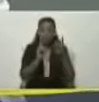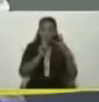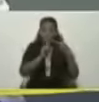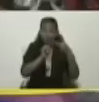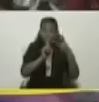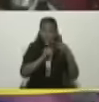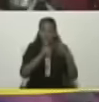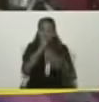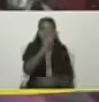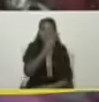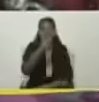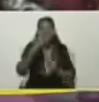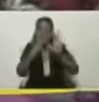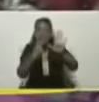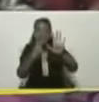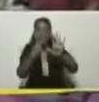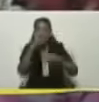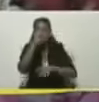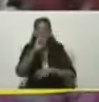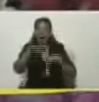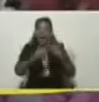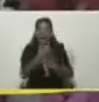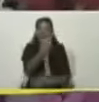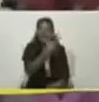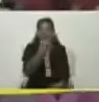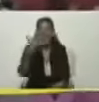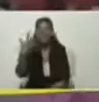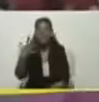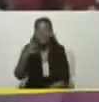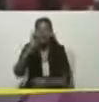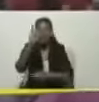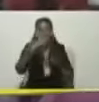De 26 a 35 años,